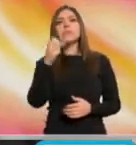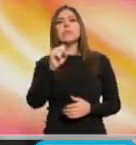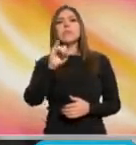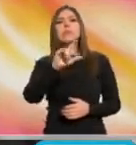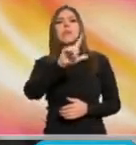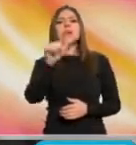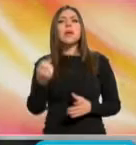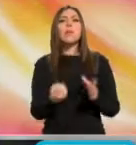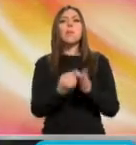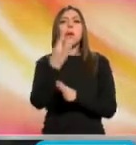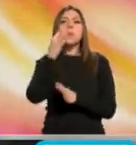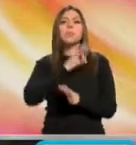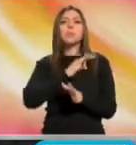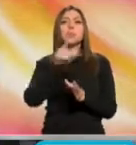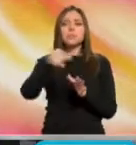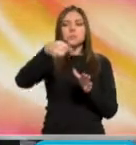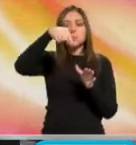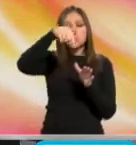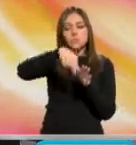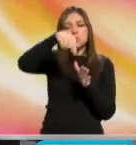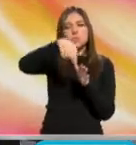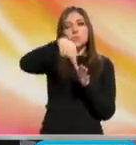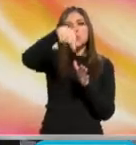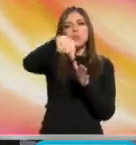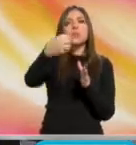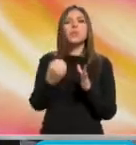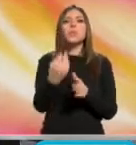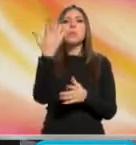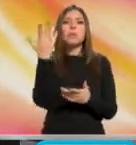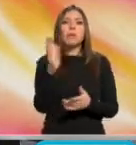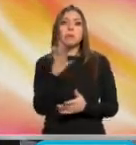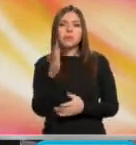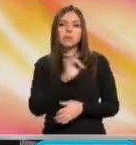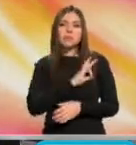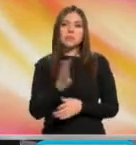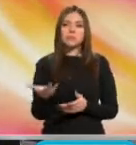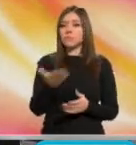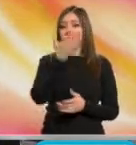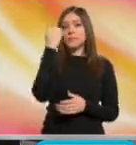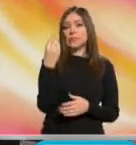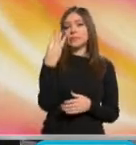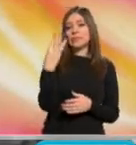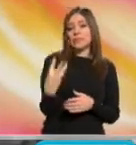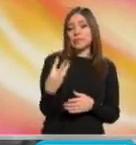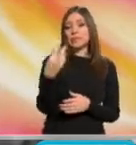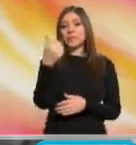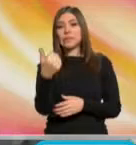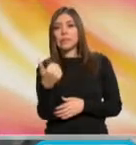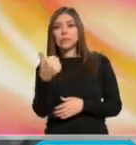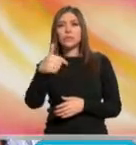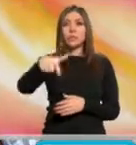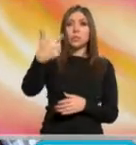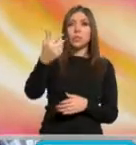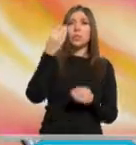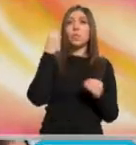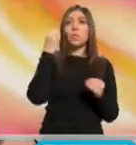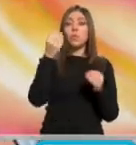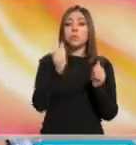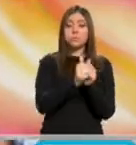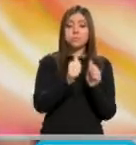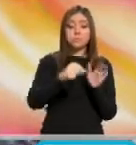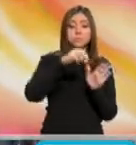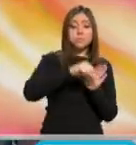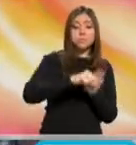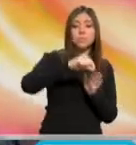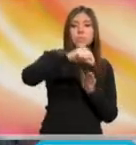cuántas perforaciones podrán caber en este? Pues idealmente, mira, 3, 6, 12. Tampoco es que queden tan espaciados. Sí, eso digamos, vamos a tenemos verlo.